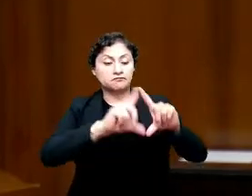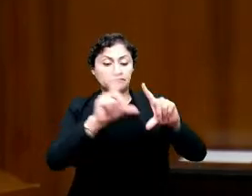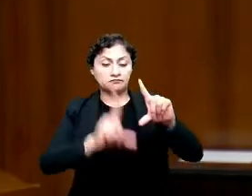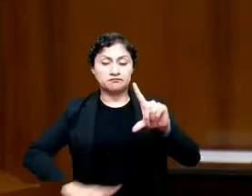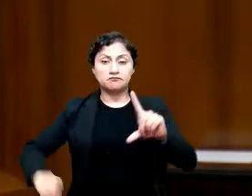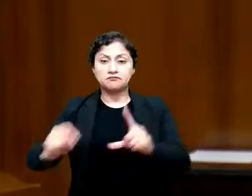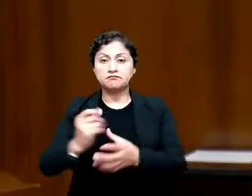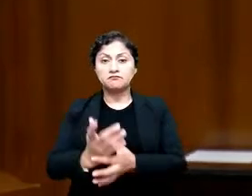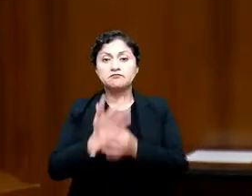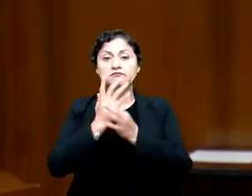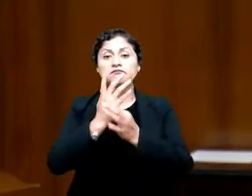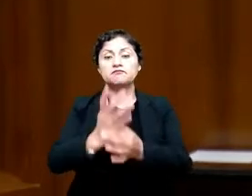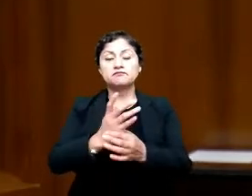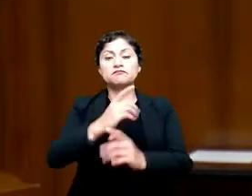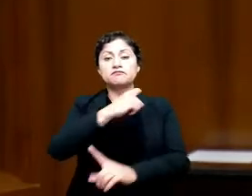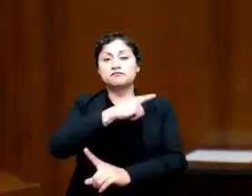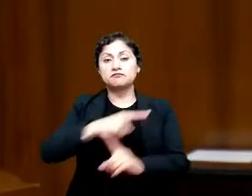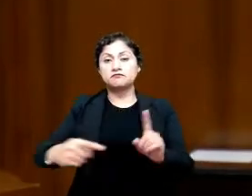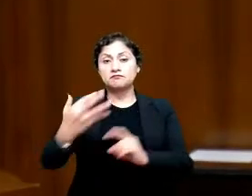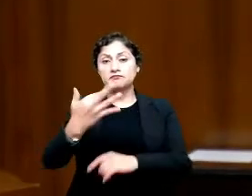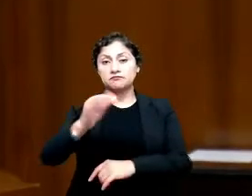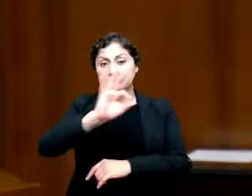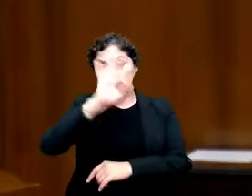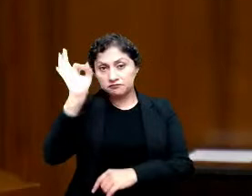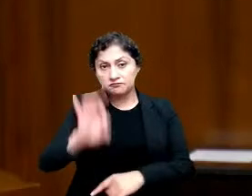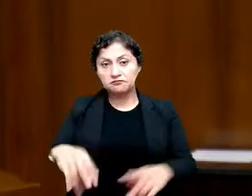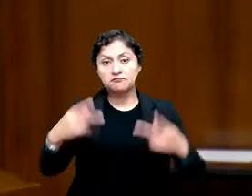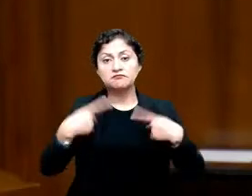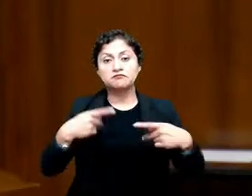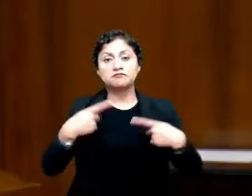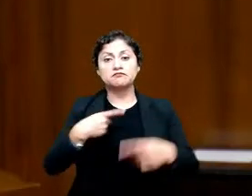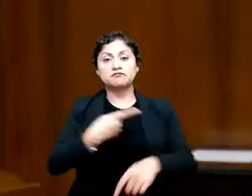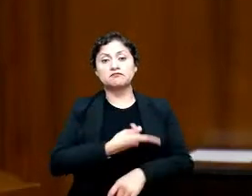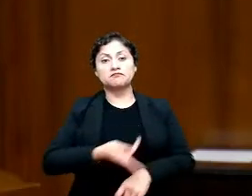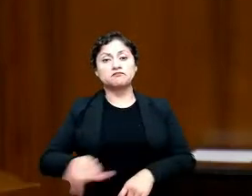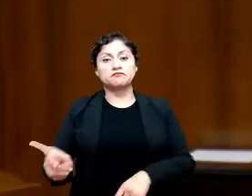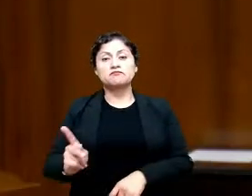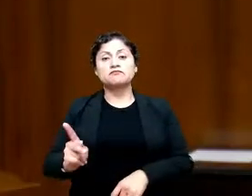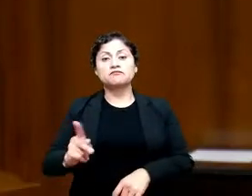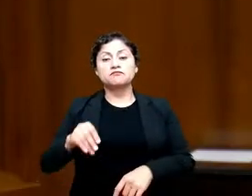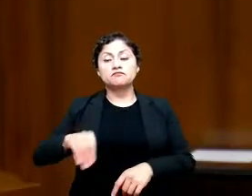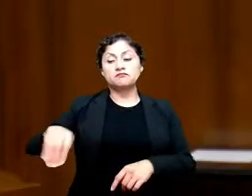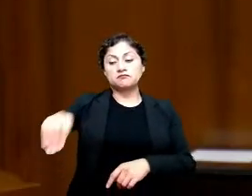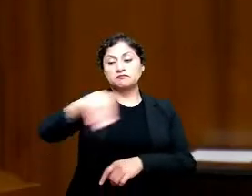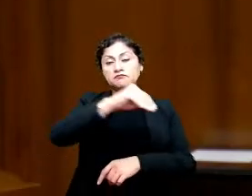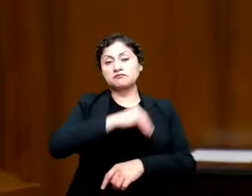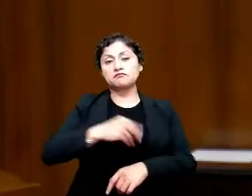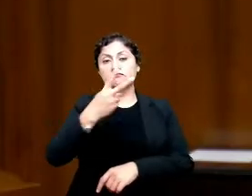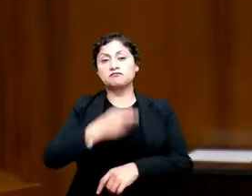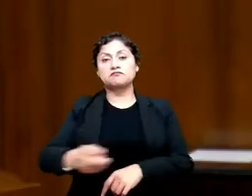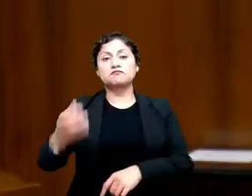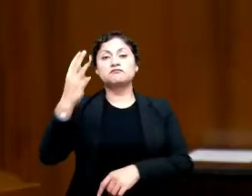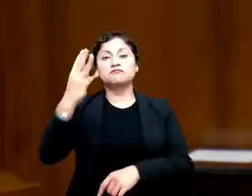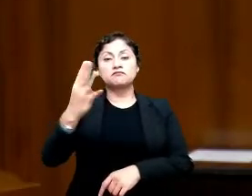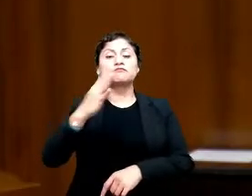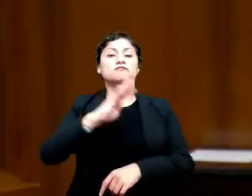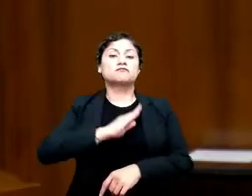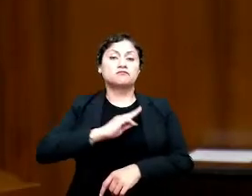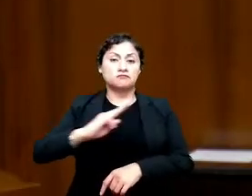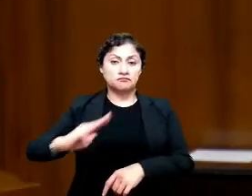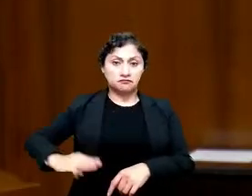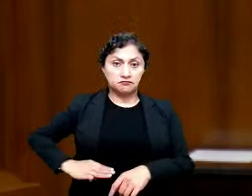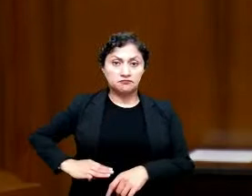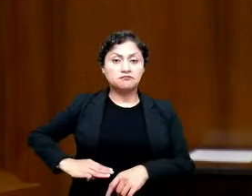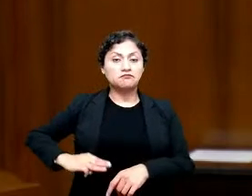que la mitad de la población en situación de pobreza extrema se concentra en 204 municipios. Los municipios con mayor población en